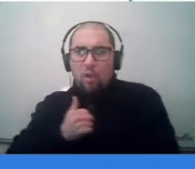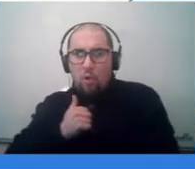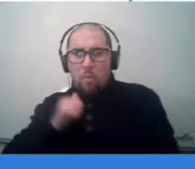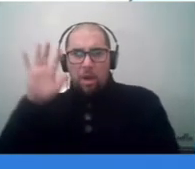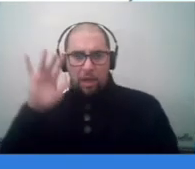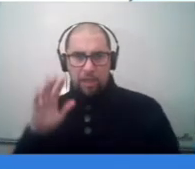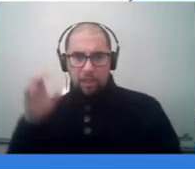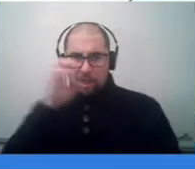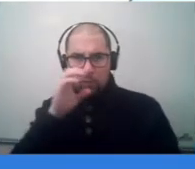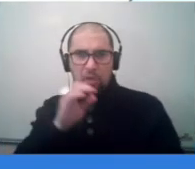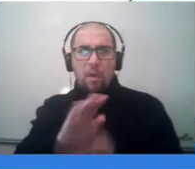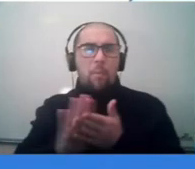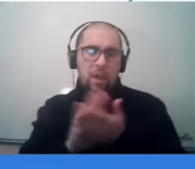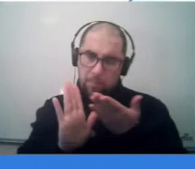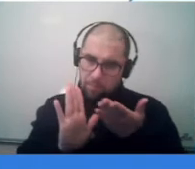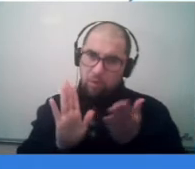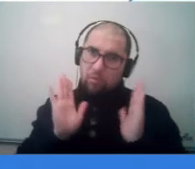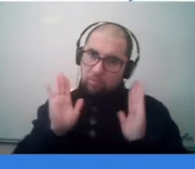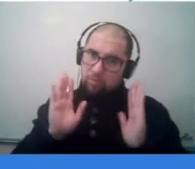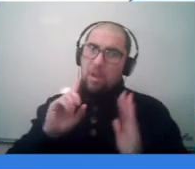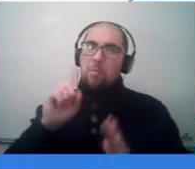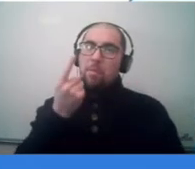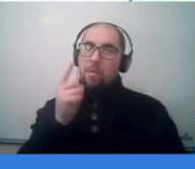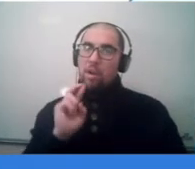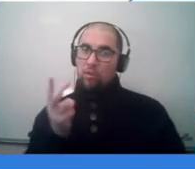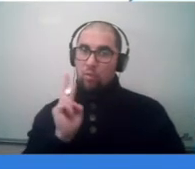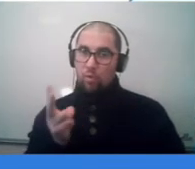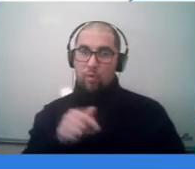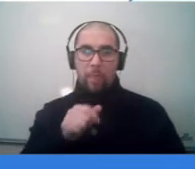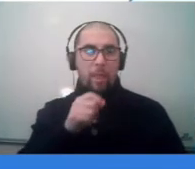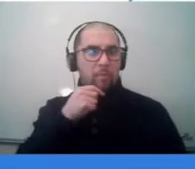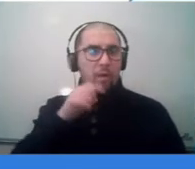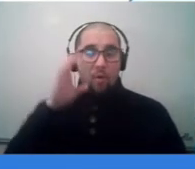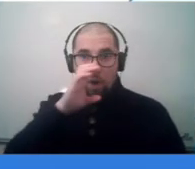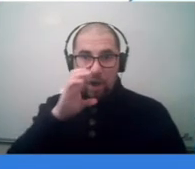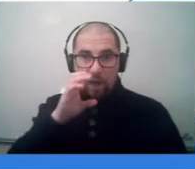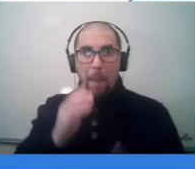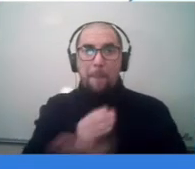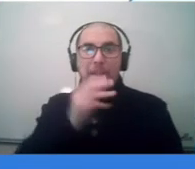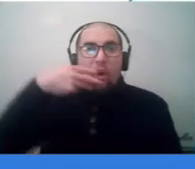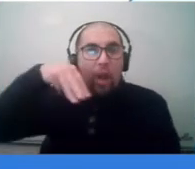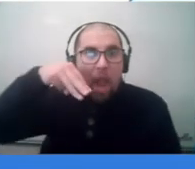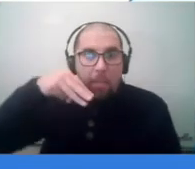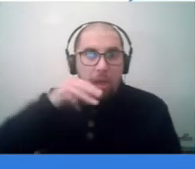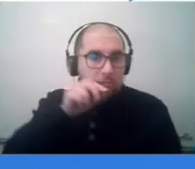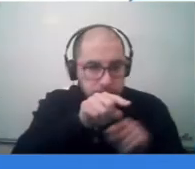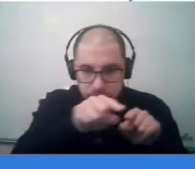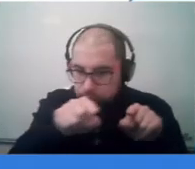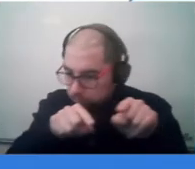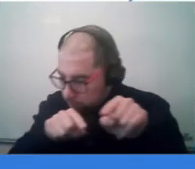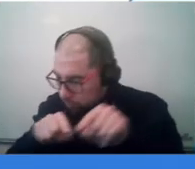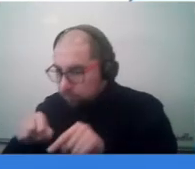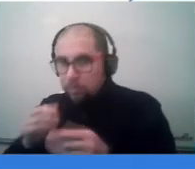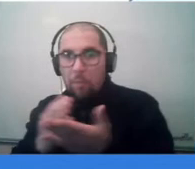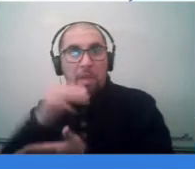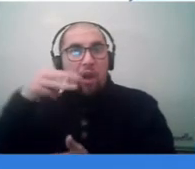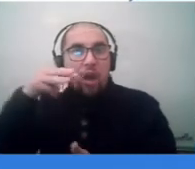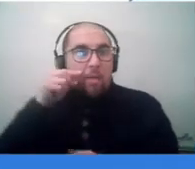cumpla. Por ejemplo, en el primer turno puede pedir que busquen una palabra que comience con